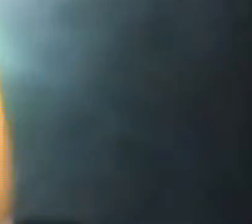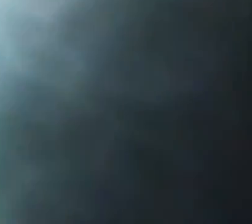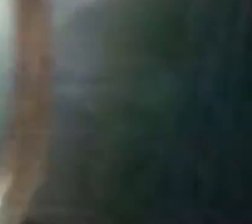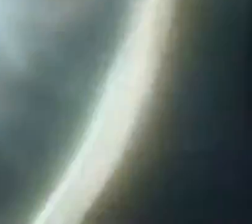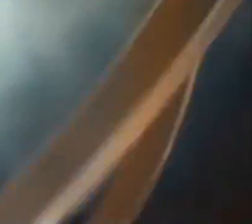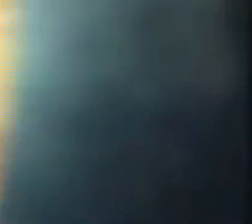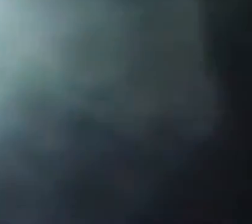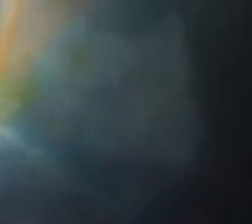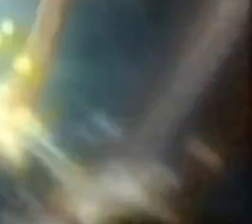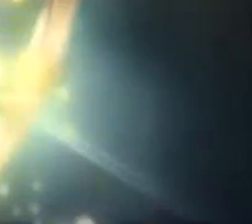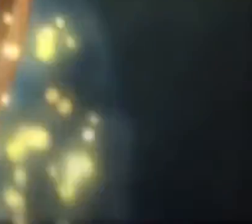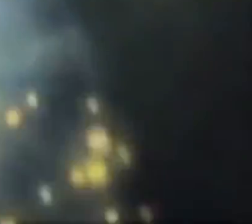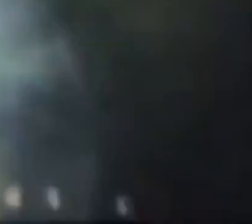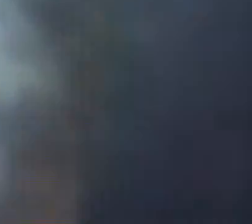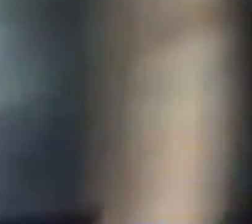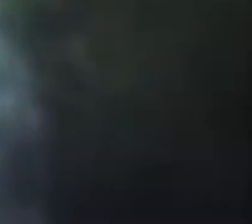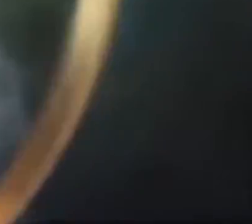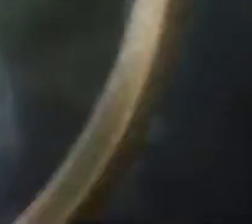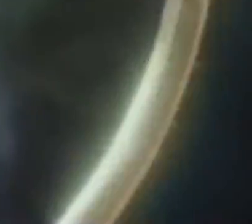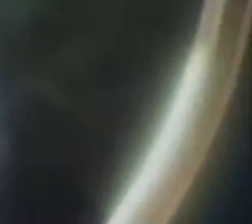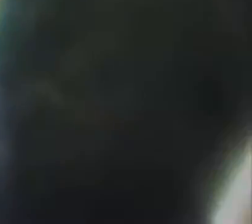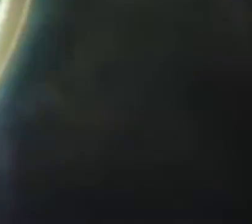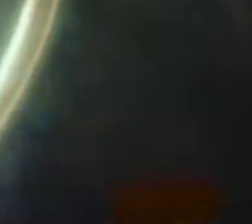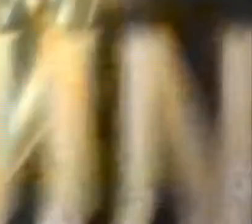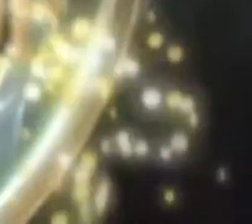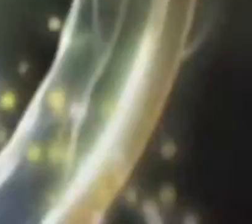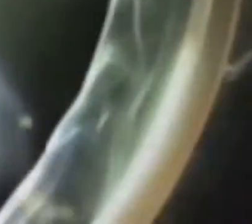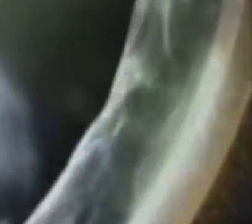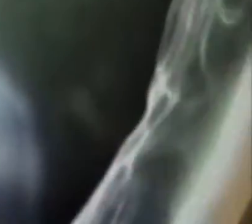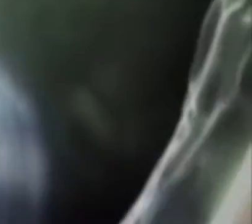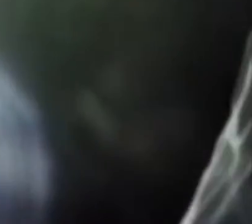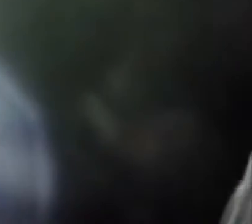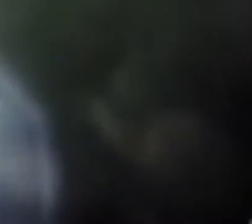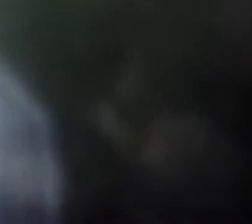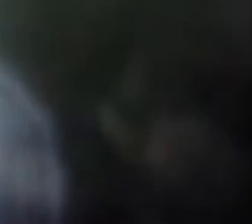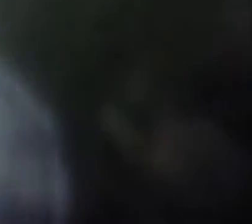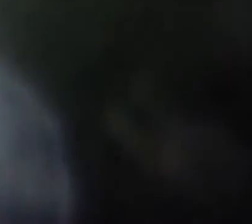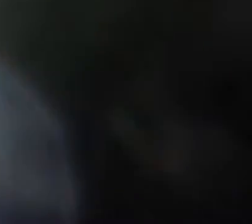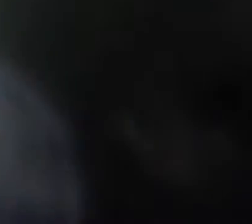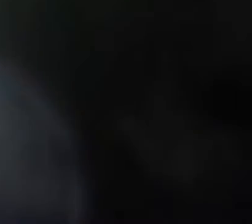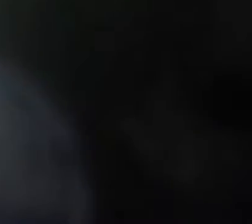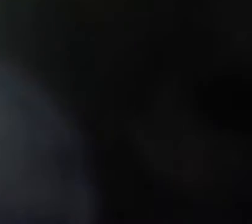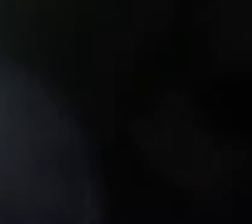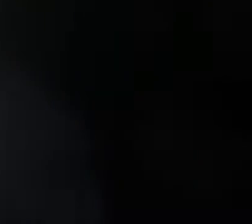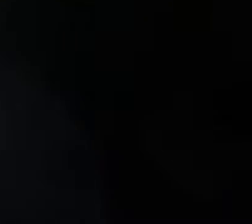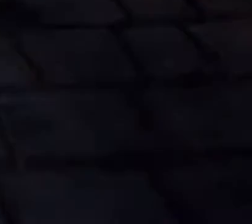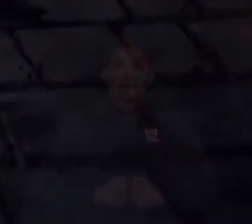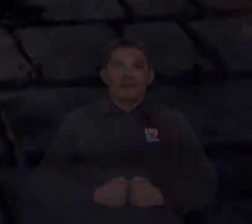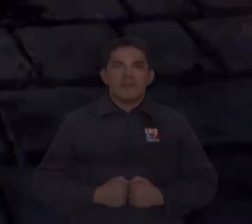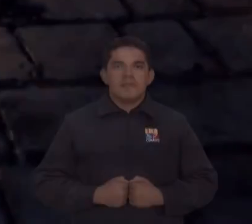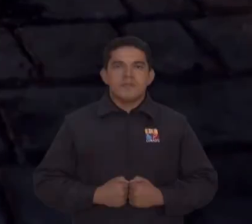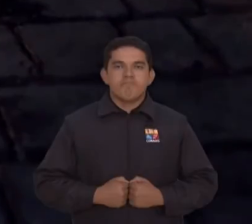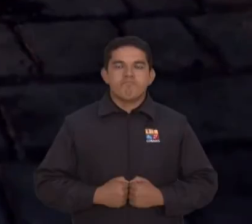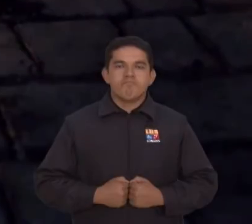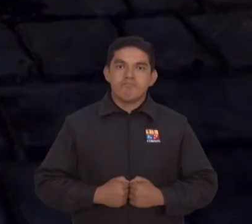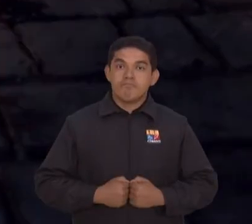La Superintendencia de Control del Poder de Mercado presenta Ciudad Quinde.